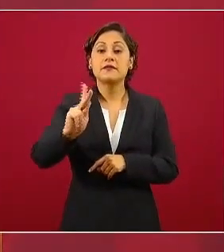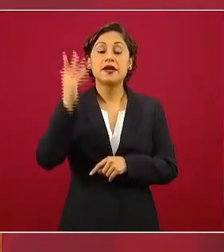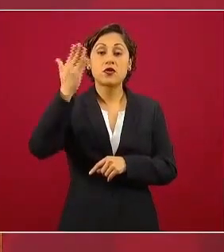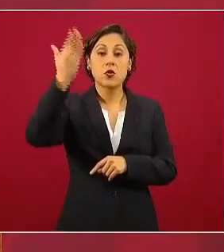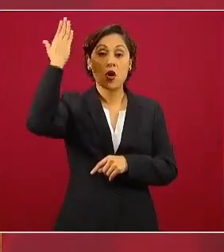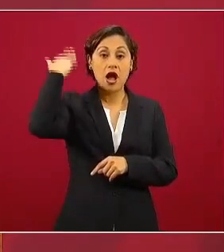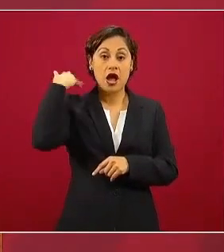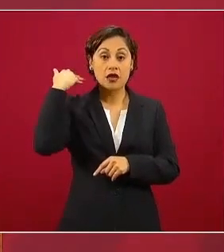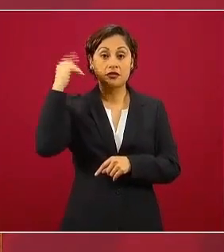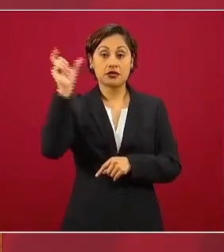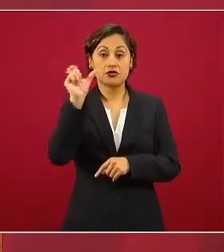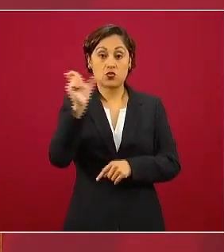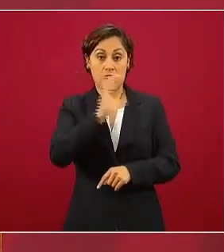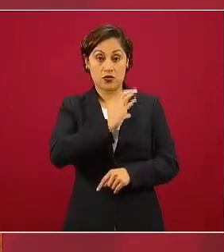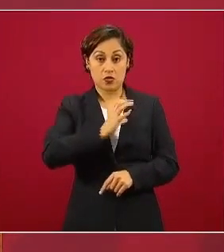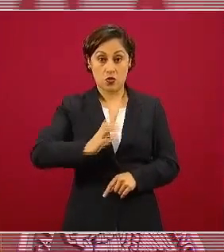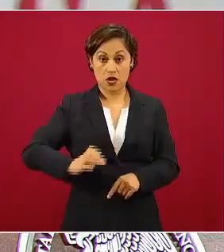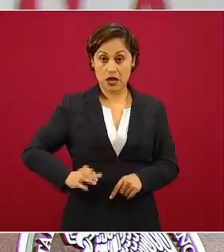presidencia,